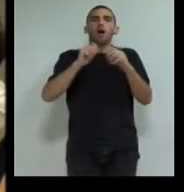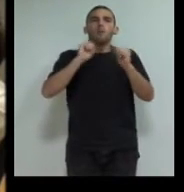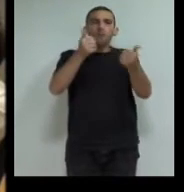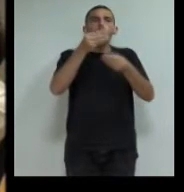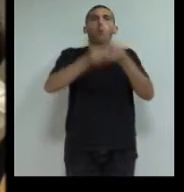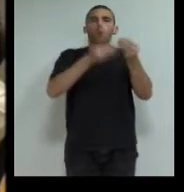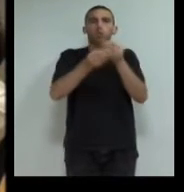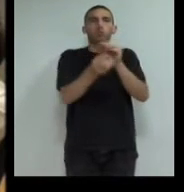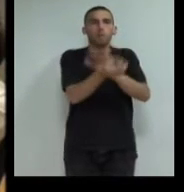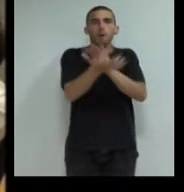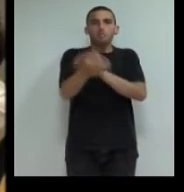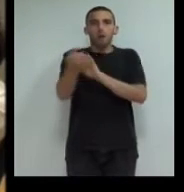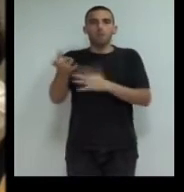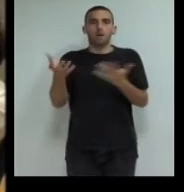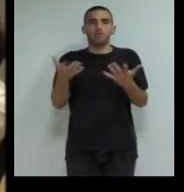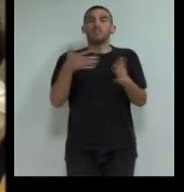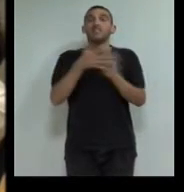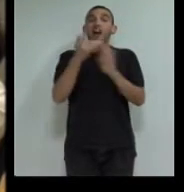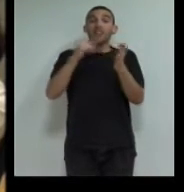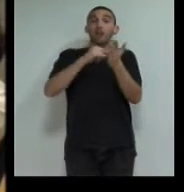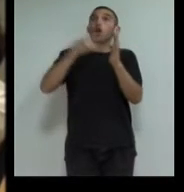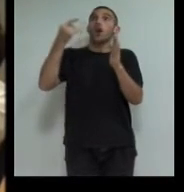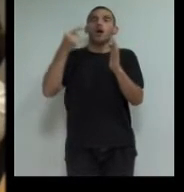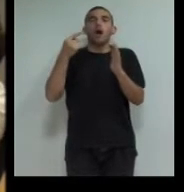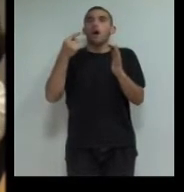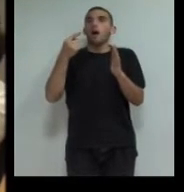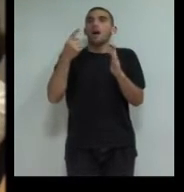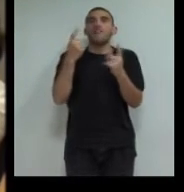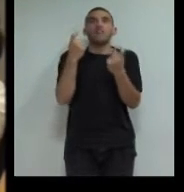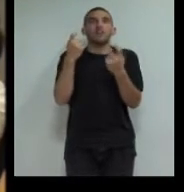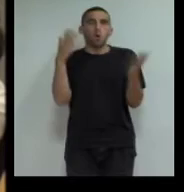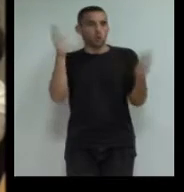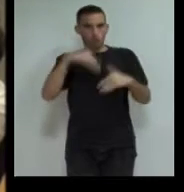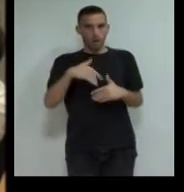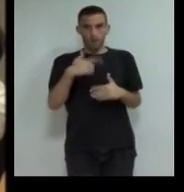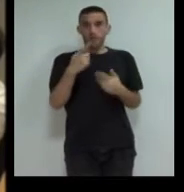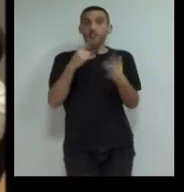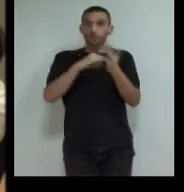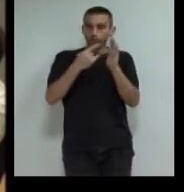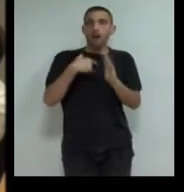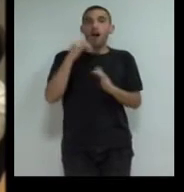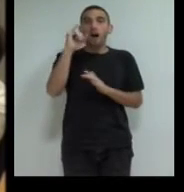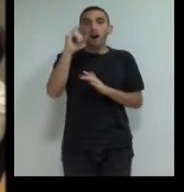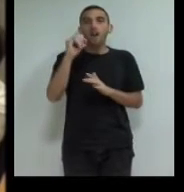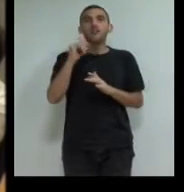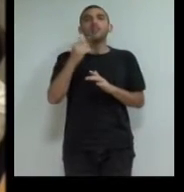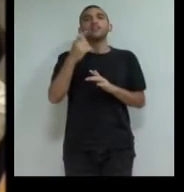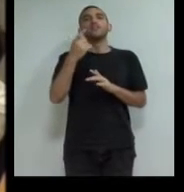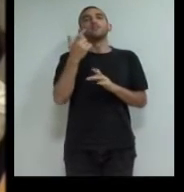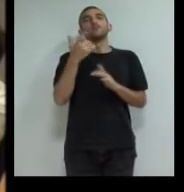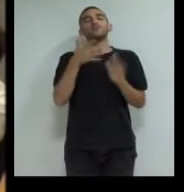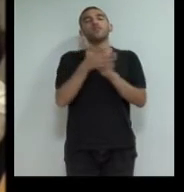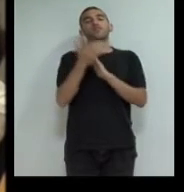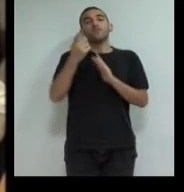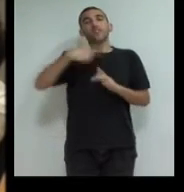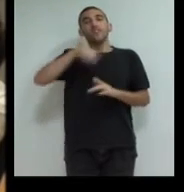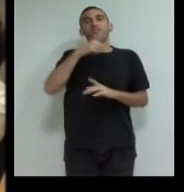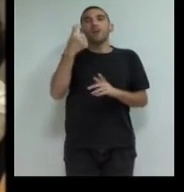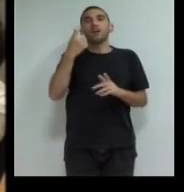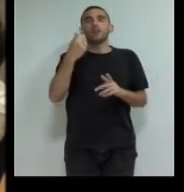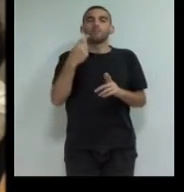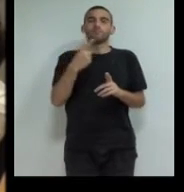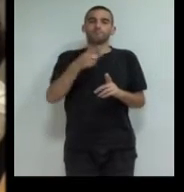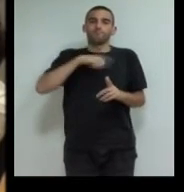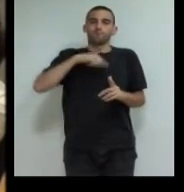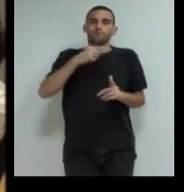problema de tecnología o de implementar cosas con tecnología. No. Yo creo que es un problema de racionalizar las cosas. No y por